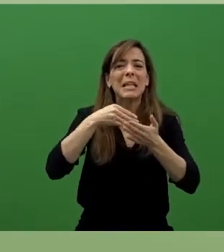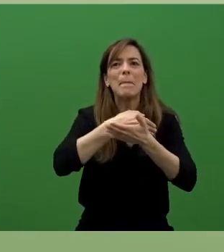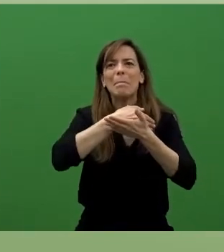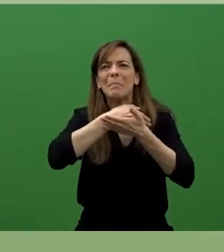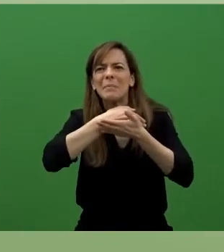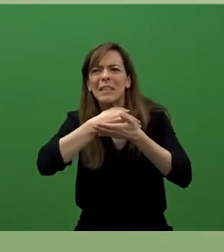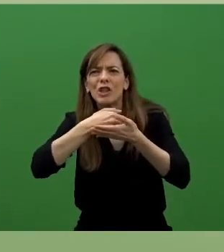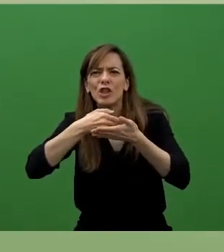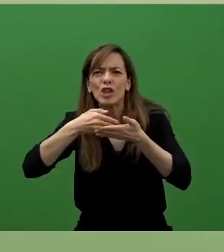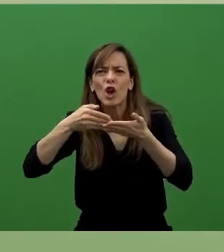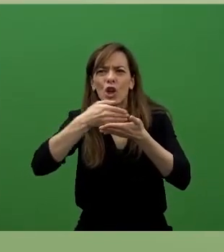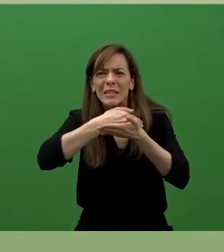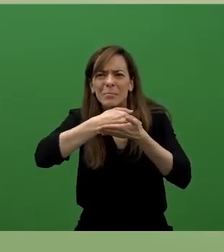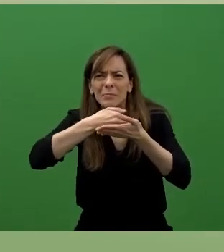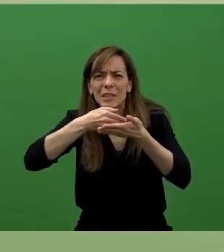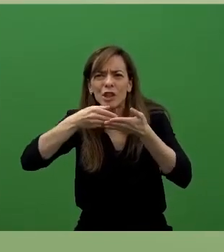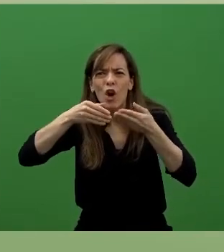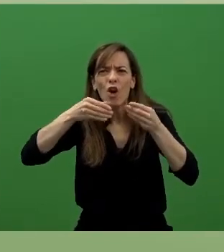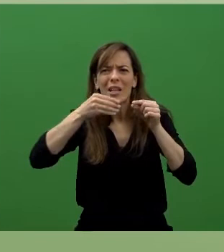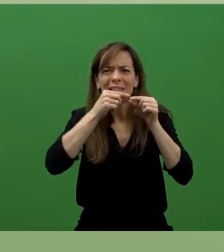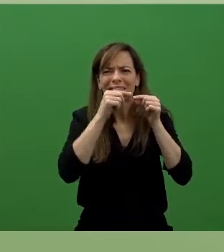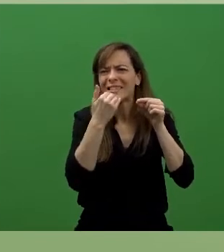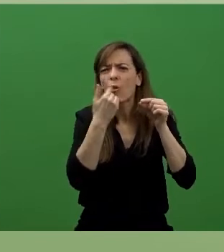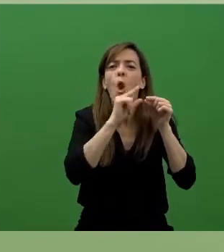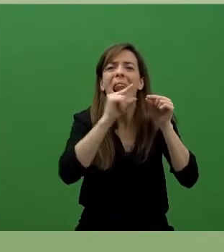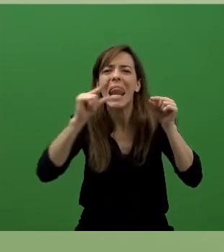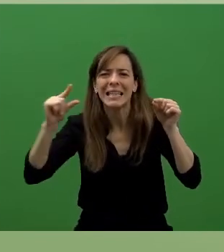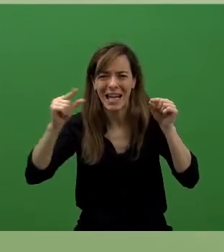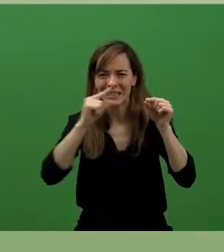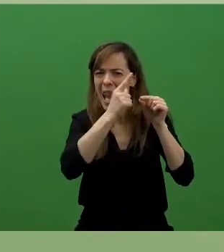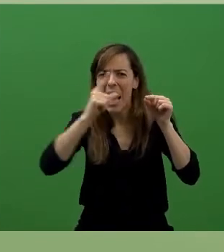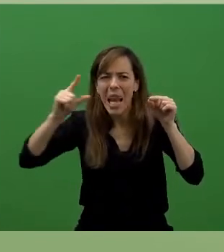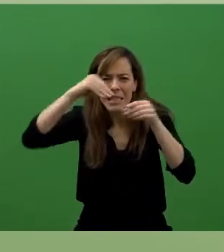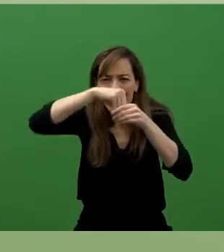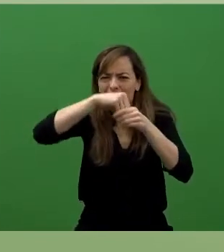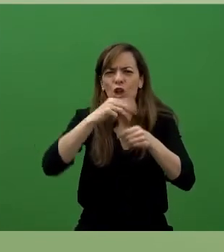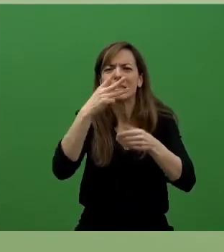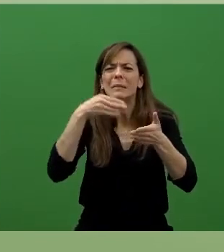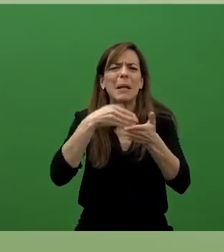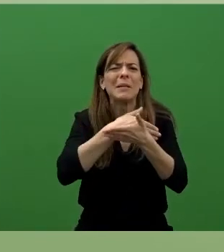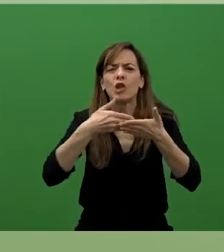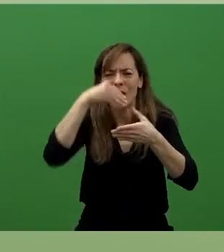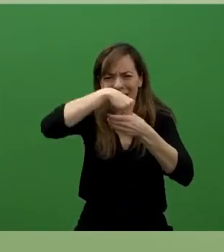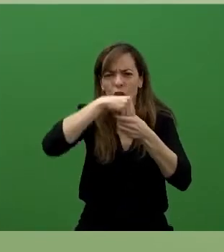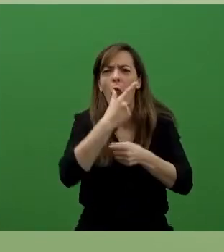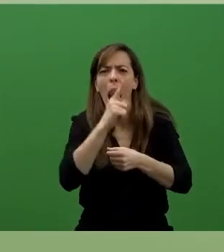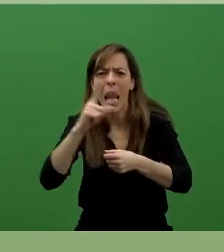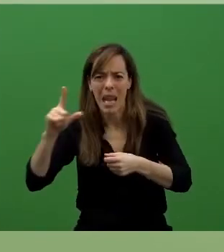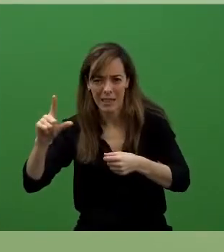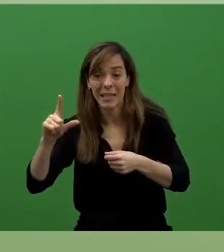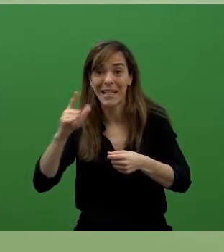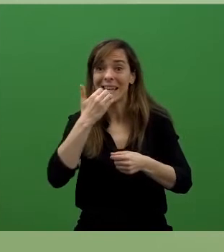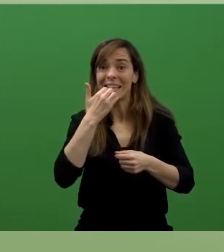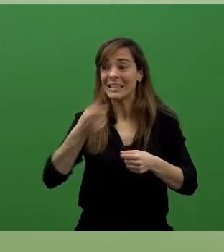hay muchas, muchas, muchas letras, miles de millones de letras. Y en general, estas letras, si las comparamos